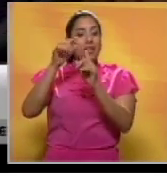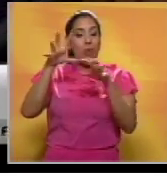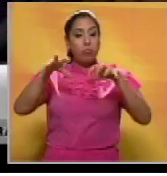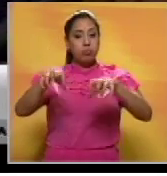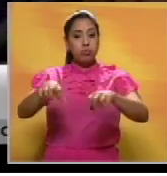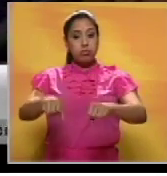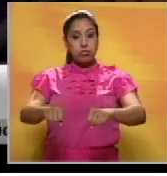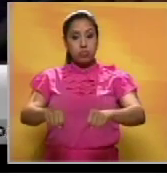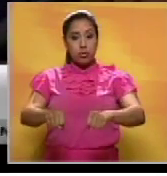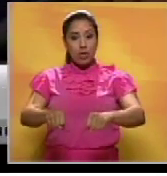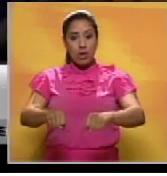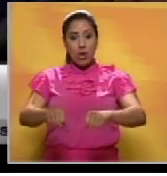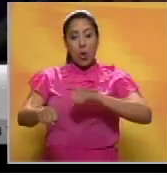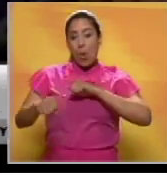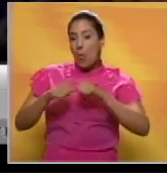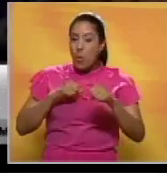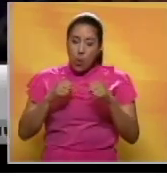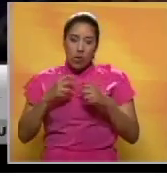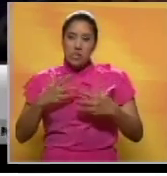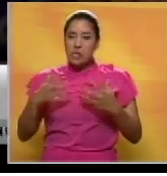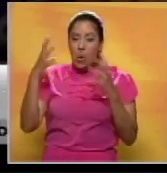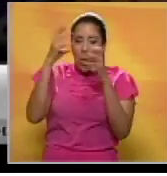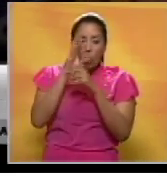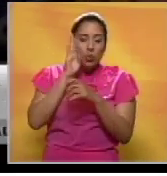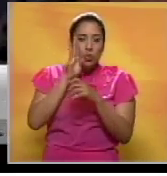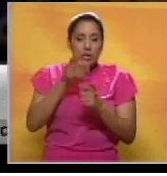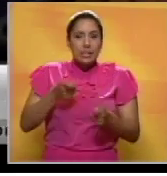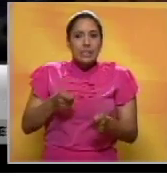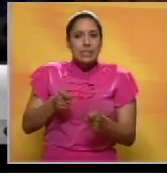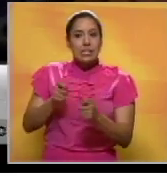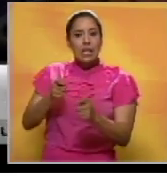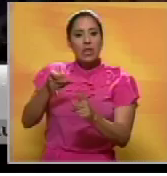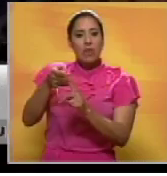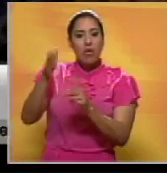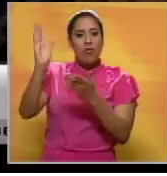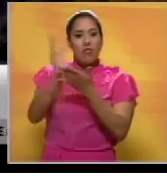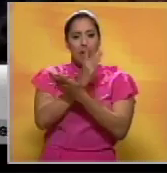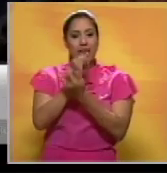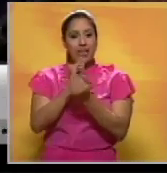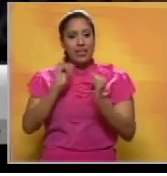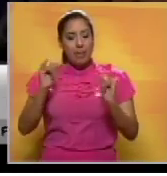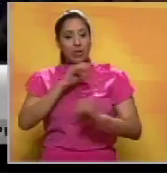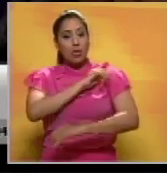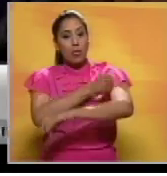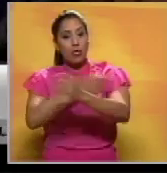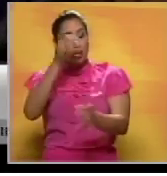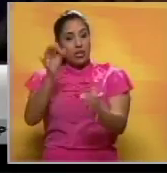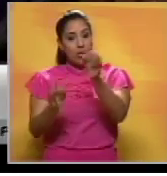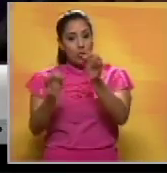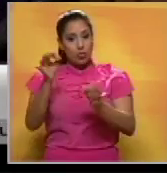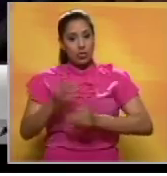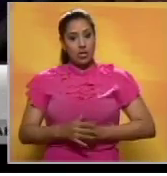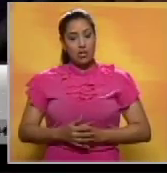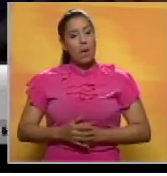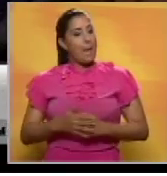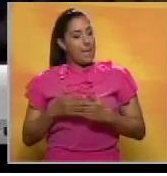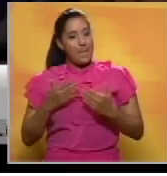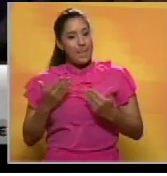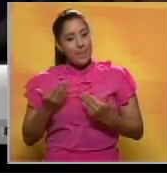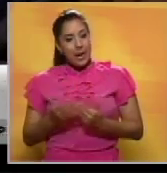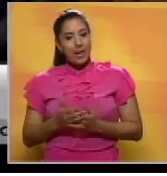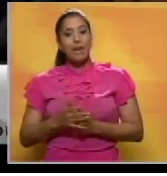imperiales, movidos por intereses oscuros, pretenden mellar la independencia del Poder Judicial para